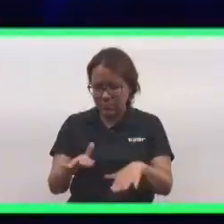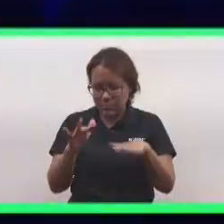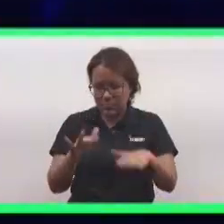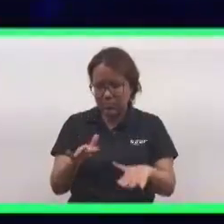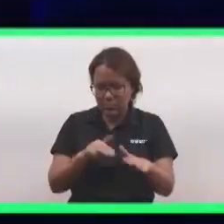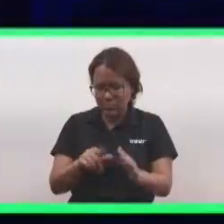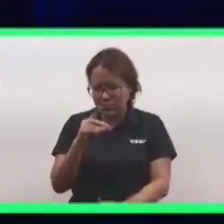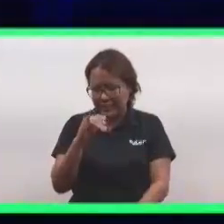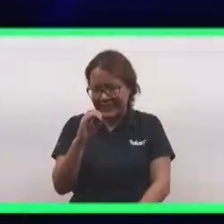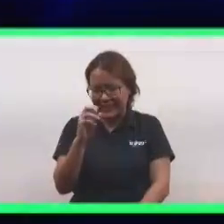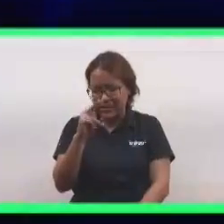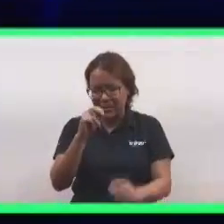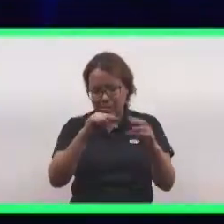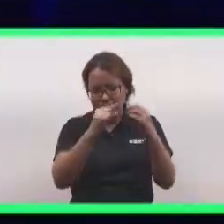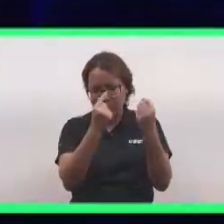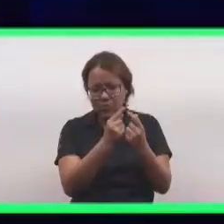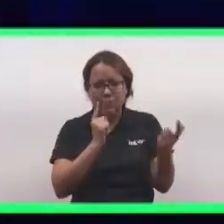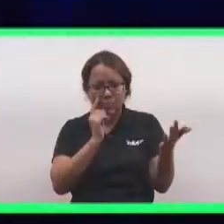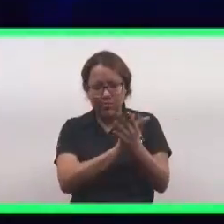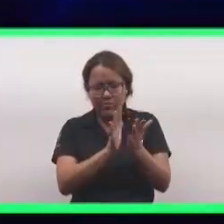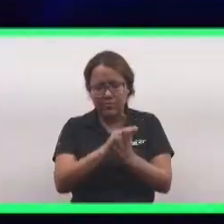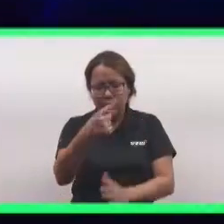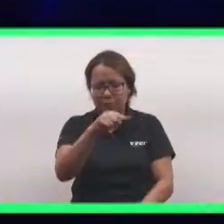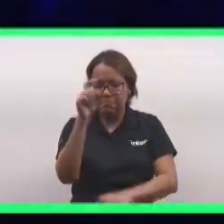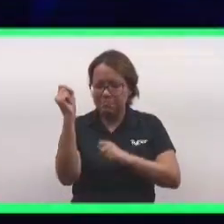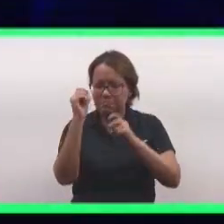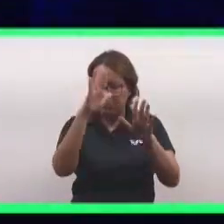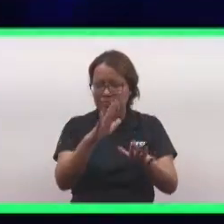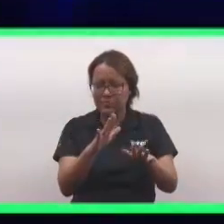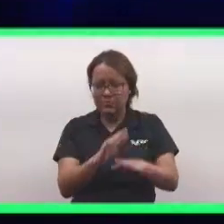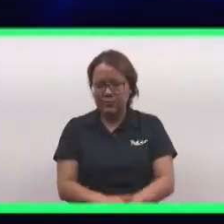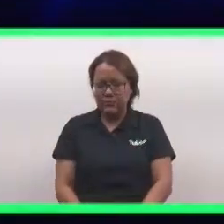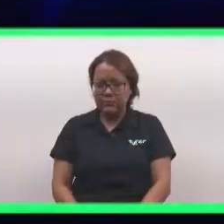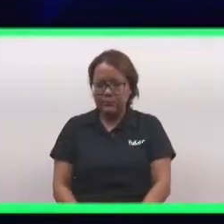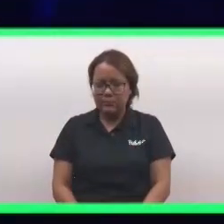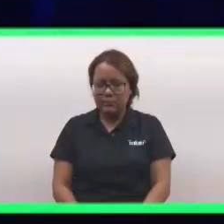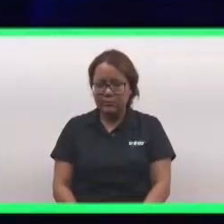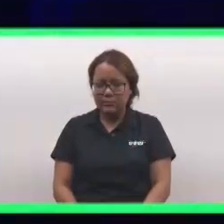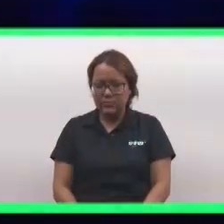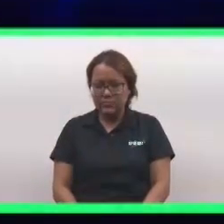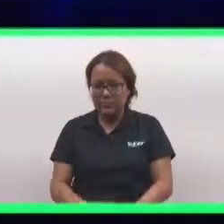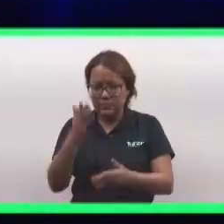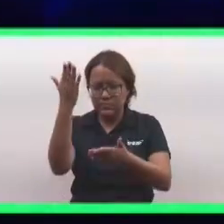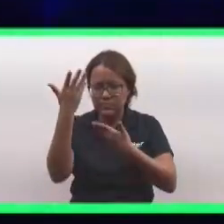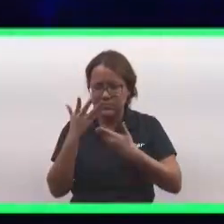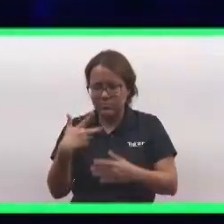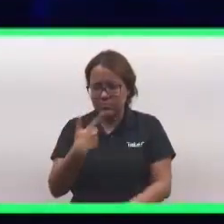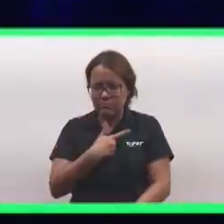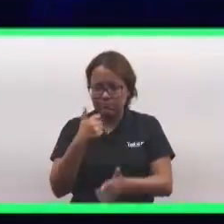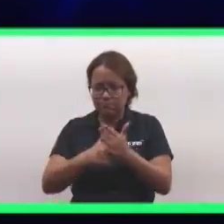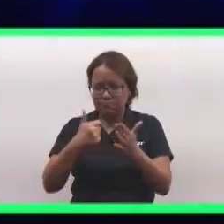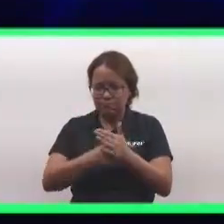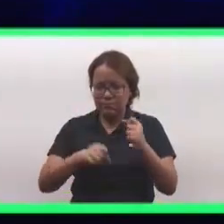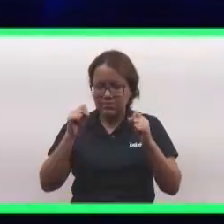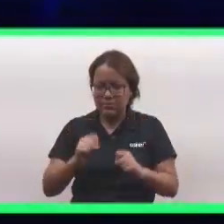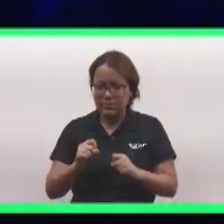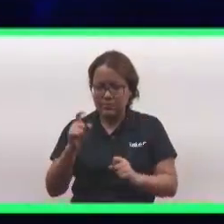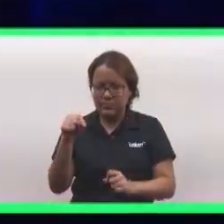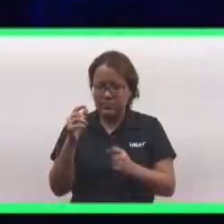por Lion y por su ministerio y por todos los que participan el día de hoy en tu casa. Ayúdanos a salir adelante de estos